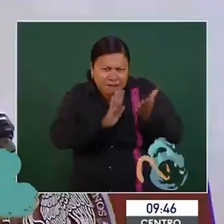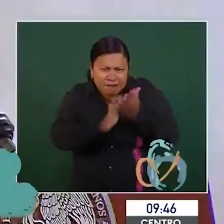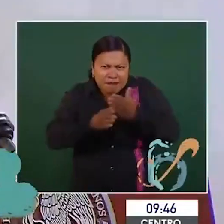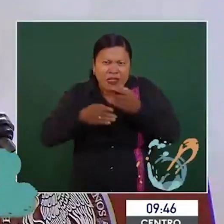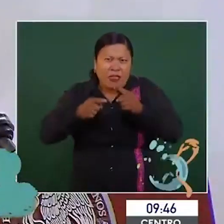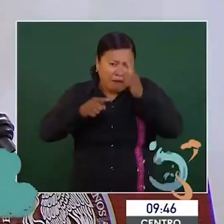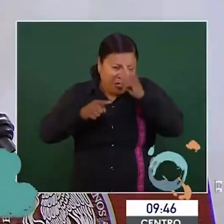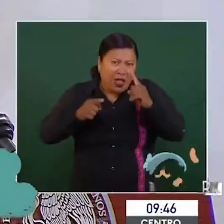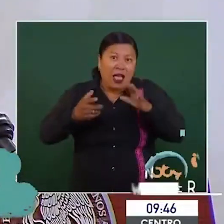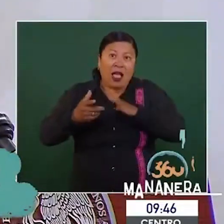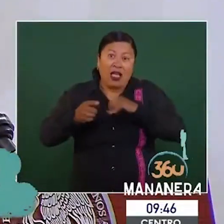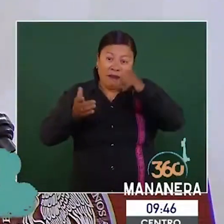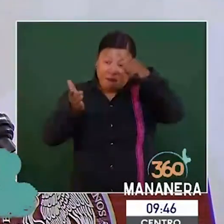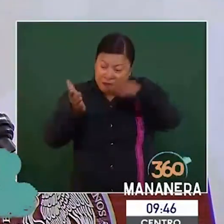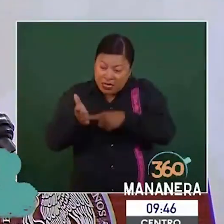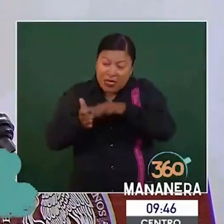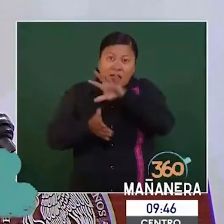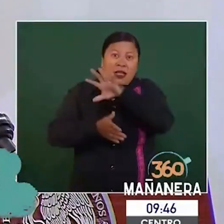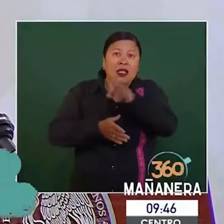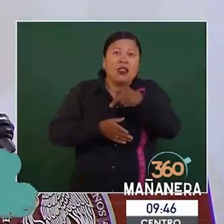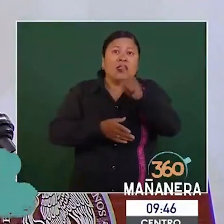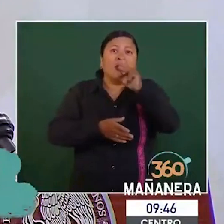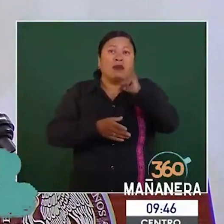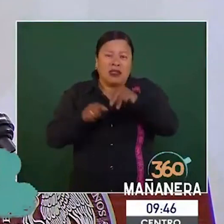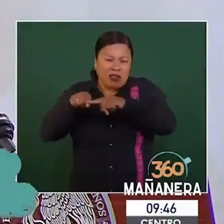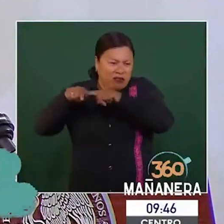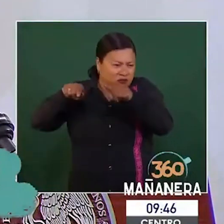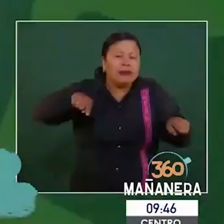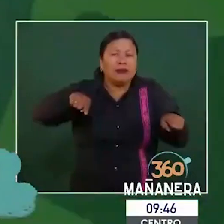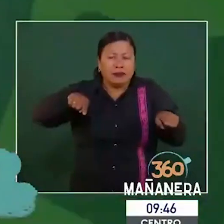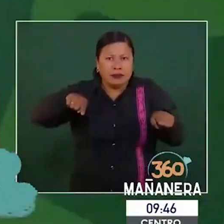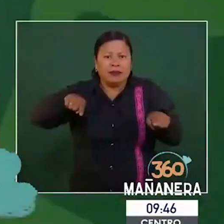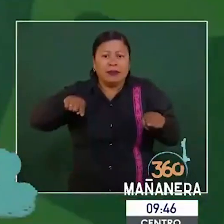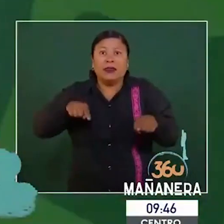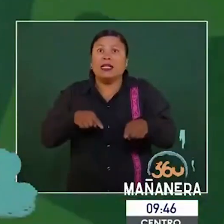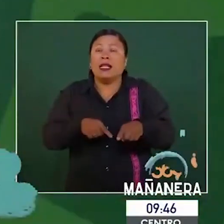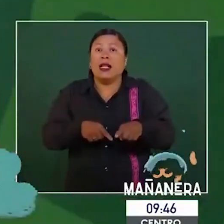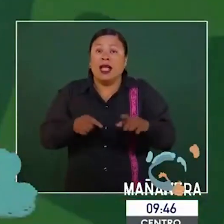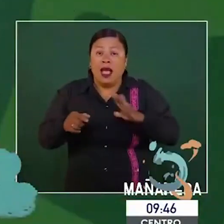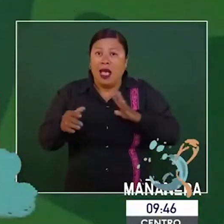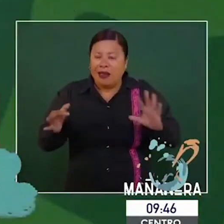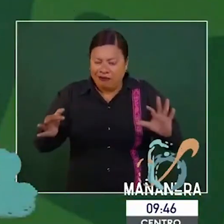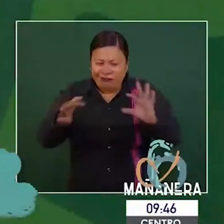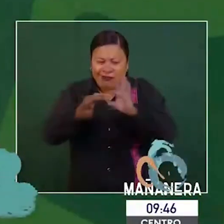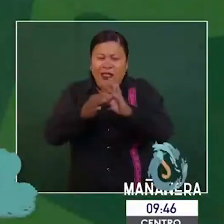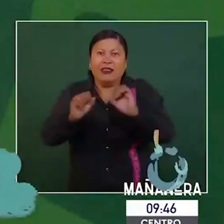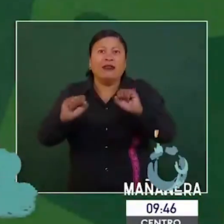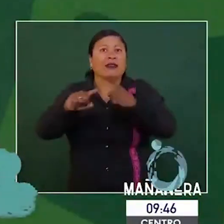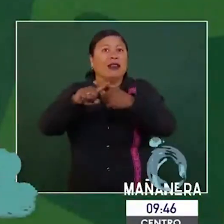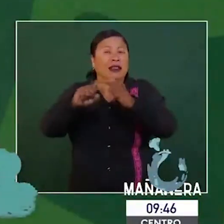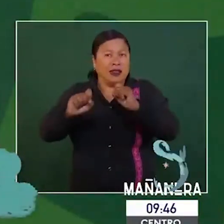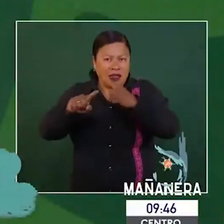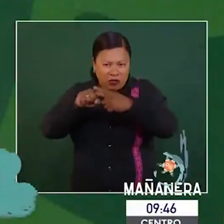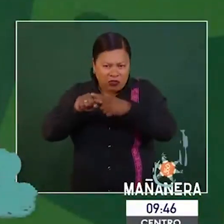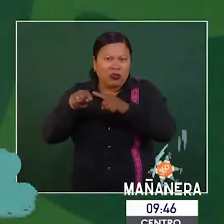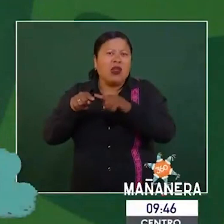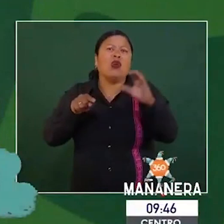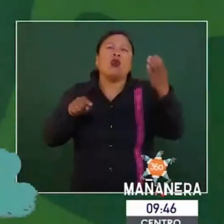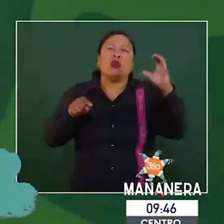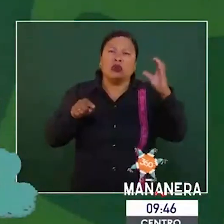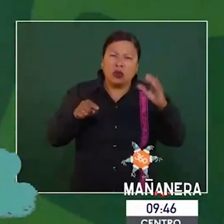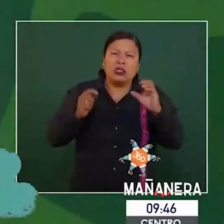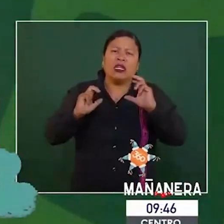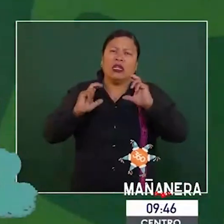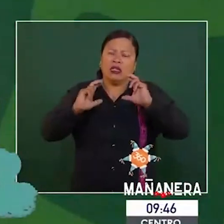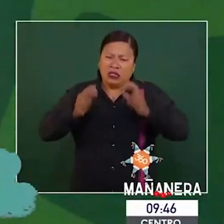interconectada por más de 1.500 kilómetros de vías férreas, entrelazar los puertos de Salina Cruz, Coatzacoalcos,